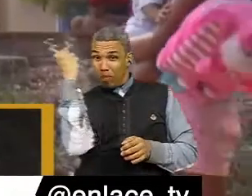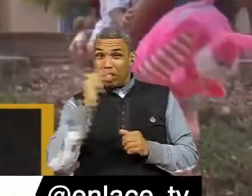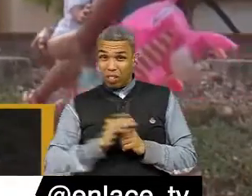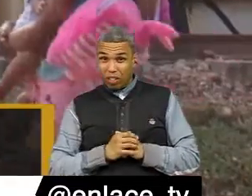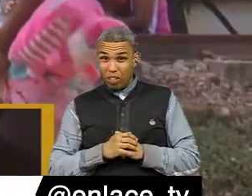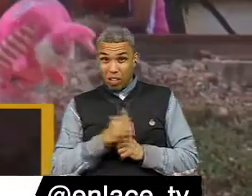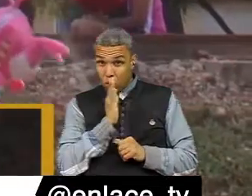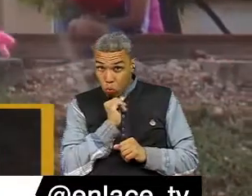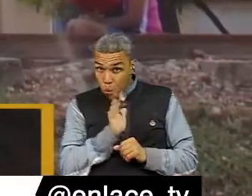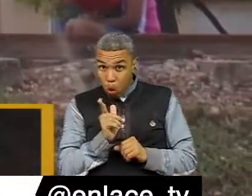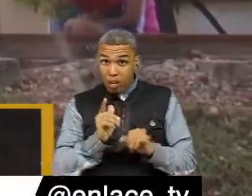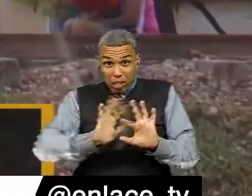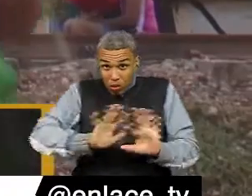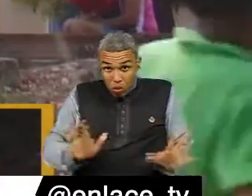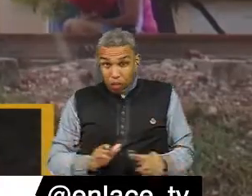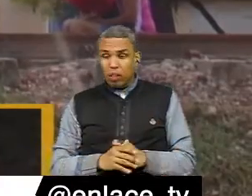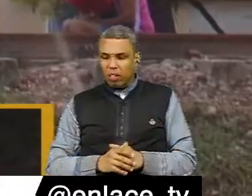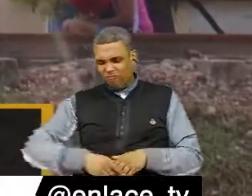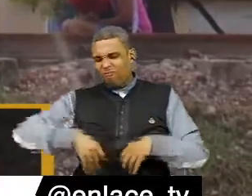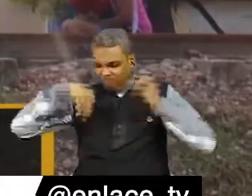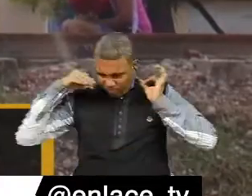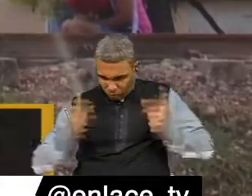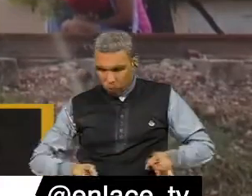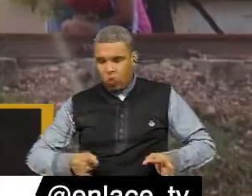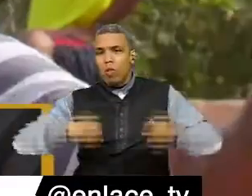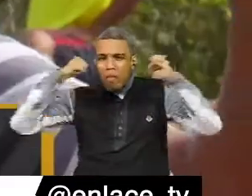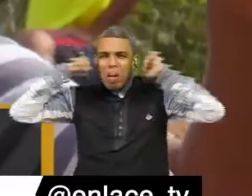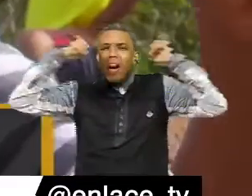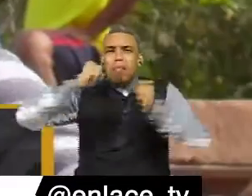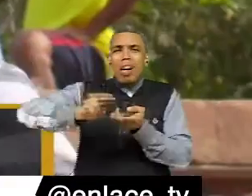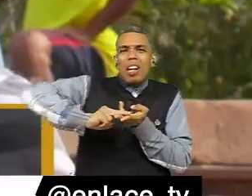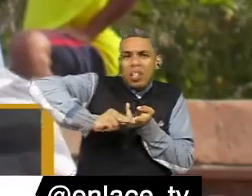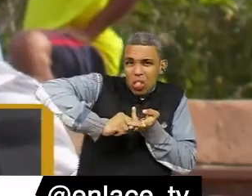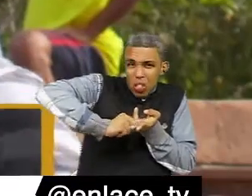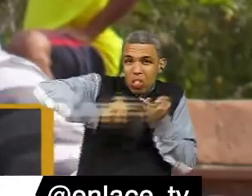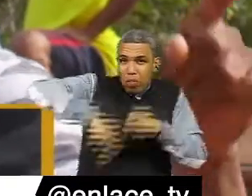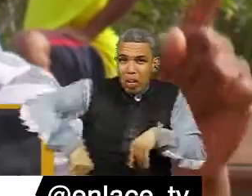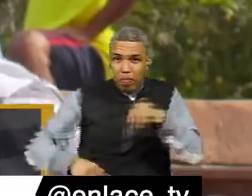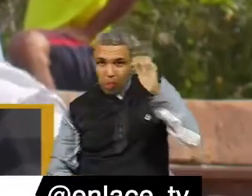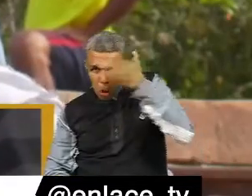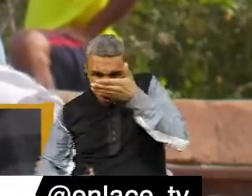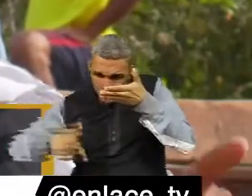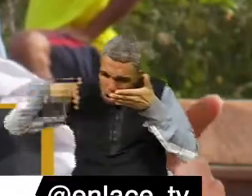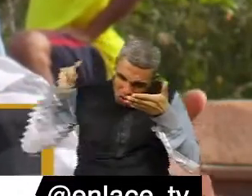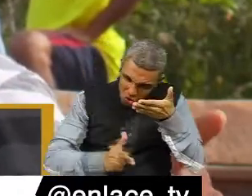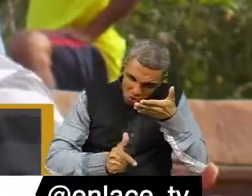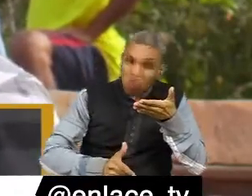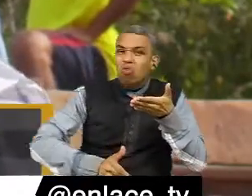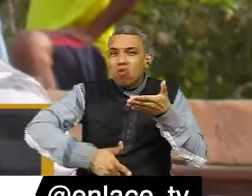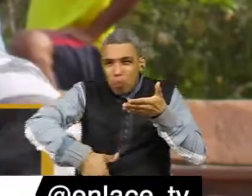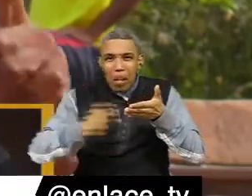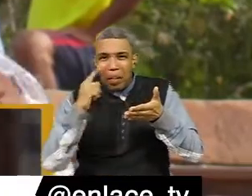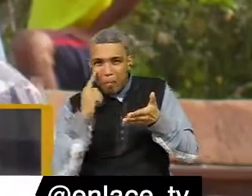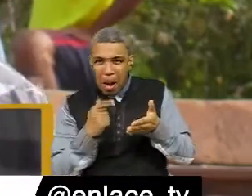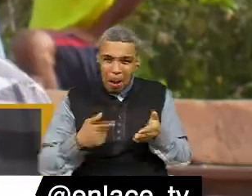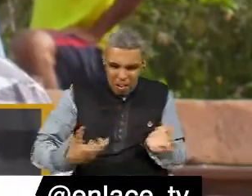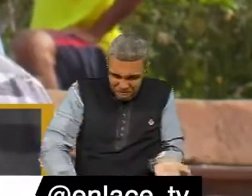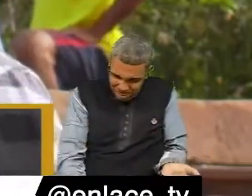estaríamos tomando las vías de hecho y estaremos levantando la vía férrea, echándole oxicorte a los rieles, para que sepa que la comunidad de Barranca Bermeja